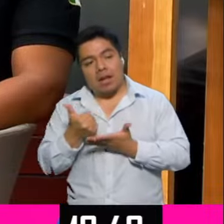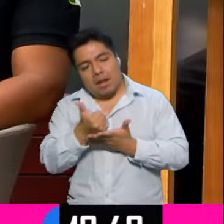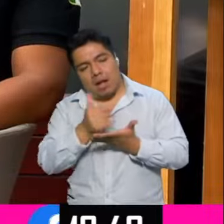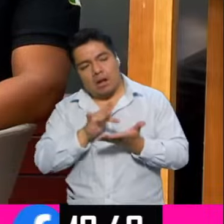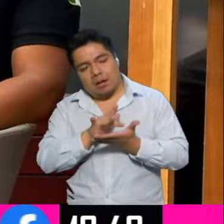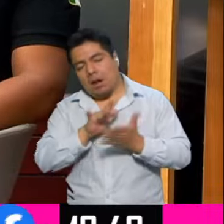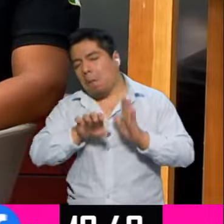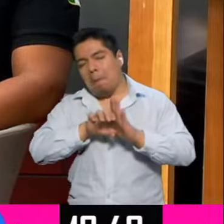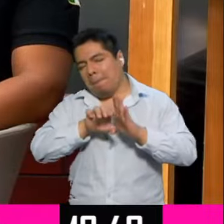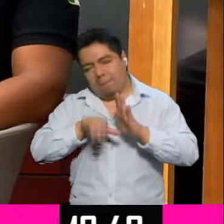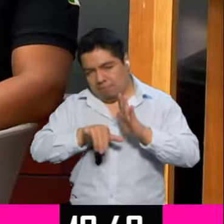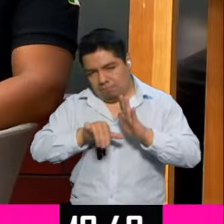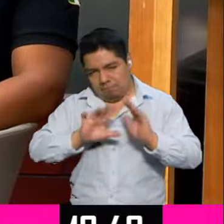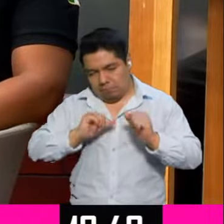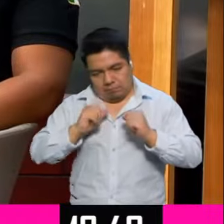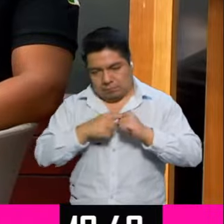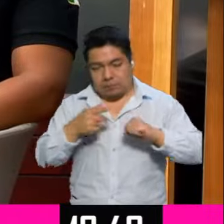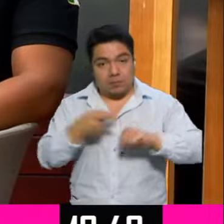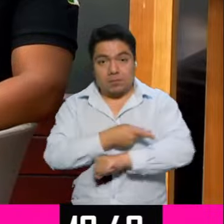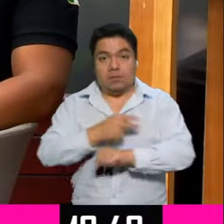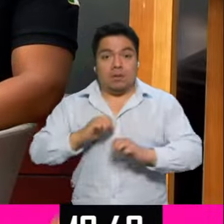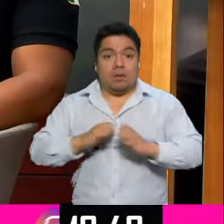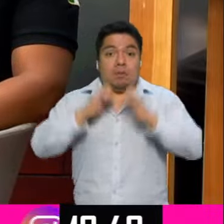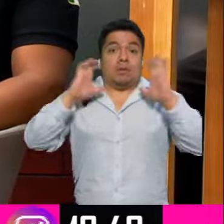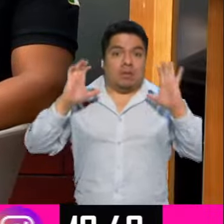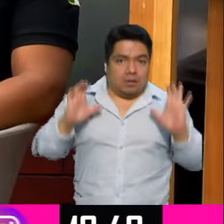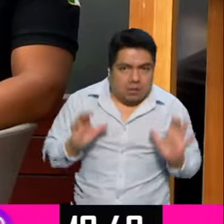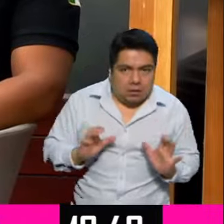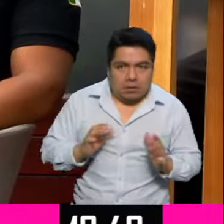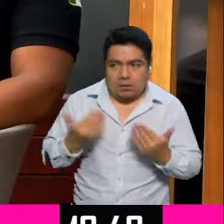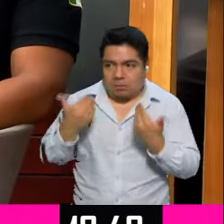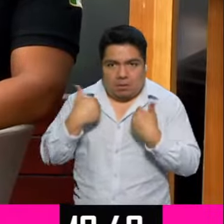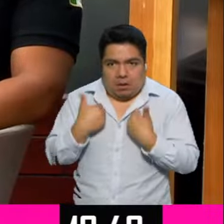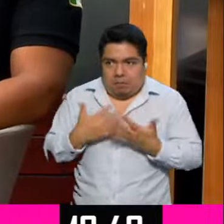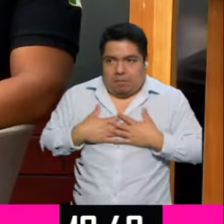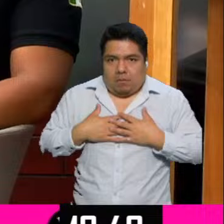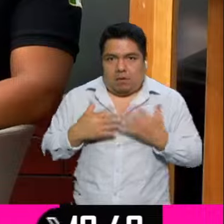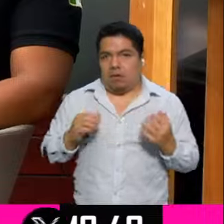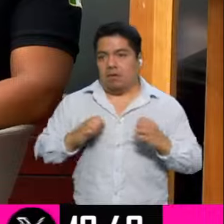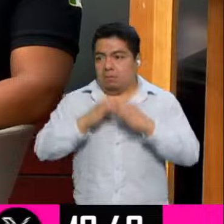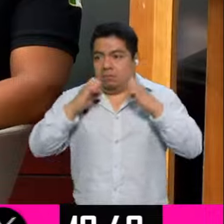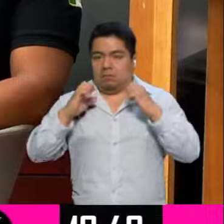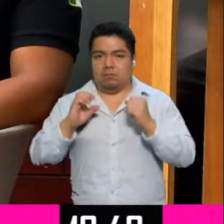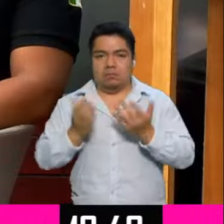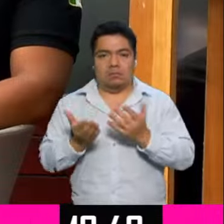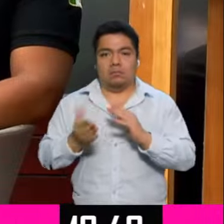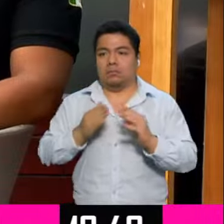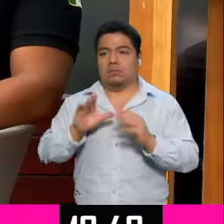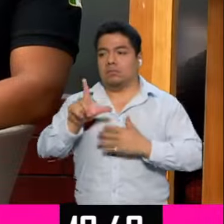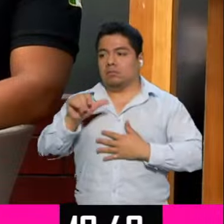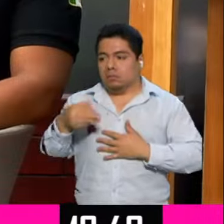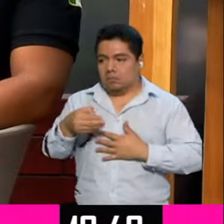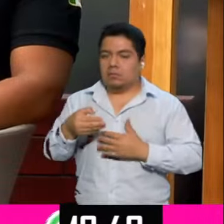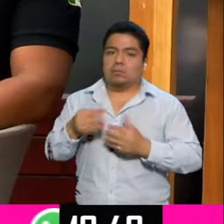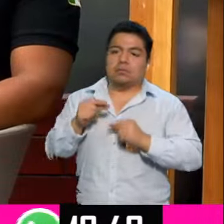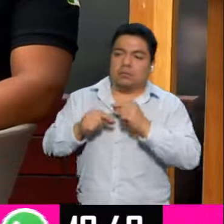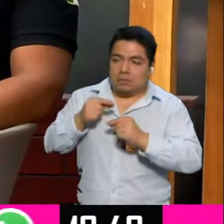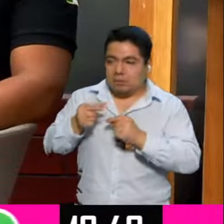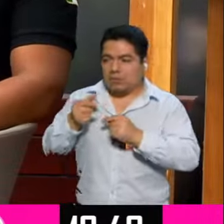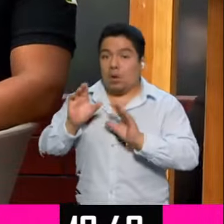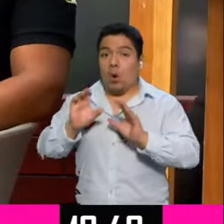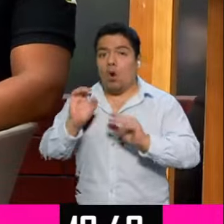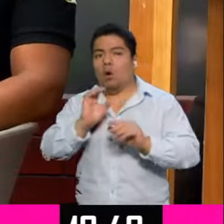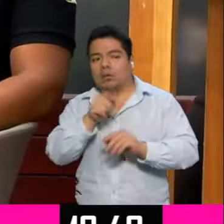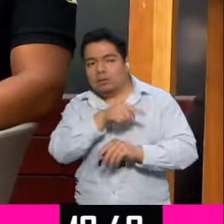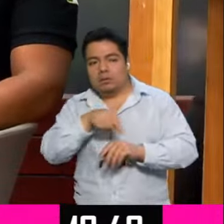si en algún momento sucede alguna emergencia, nos llega a suceder a nosotros, porque nosotros no queremos aprender lengua de señas o porque queremos así. A alguien,